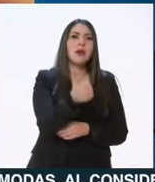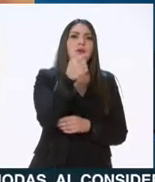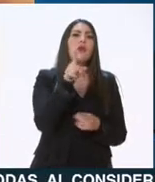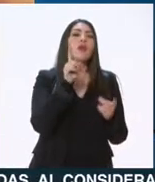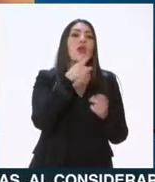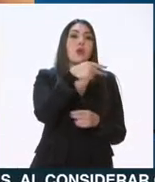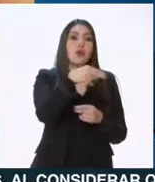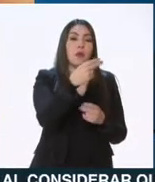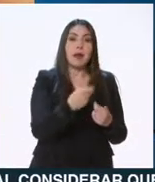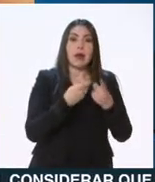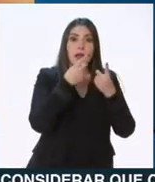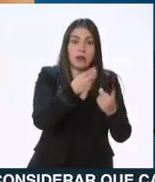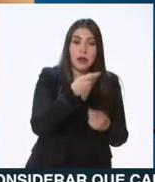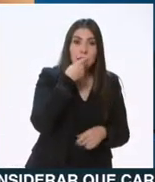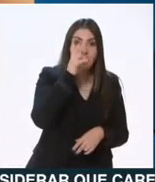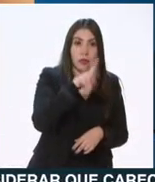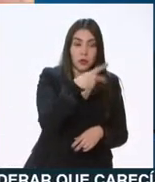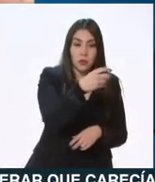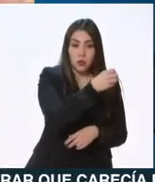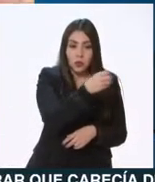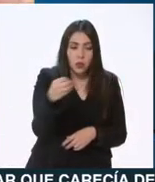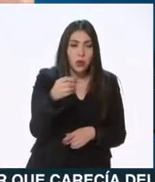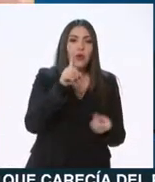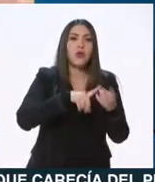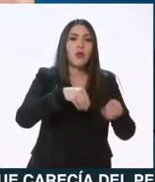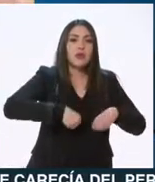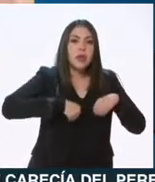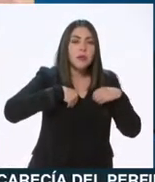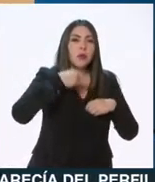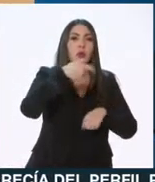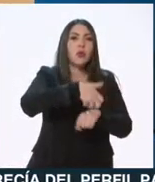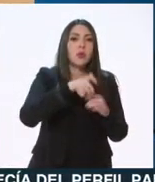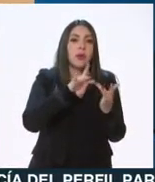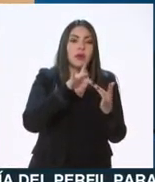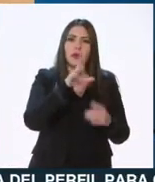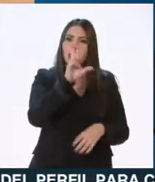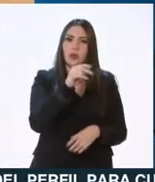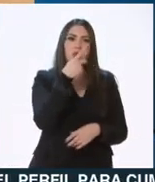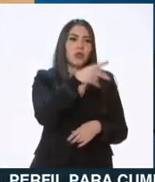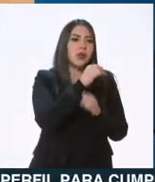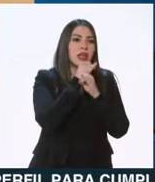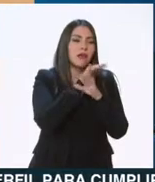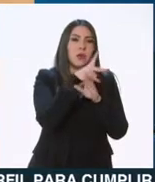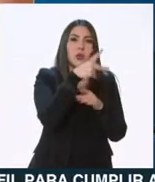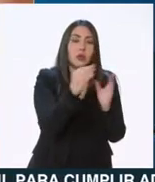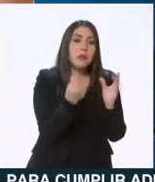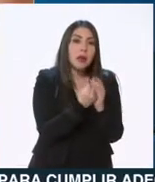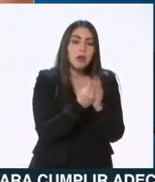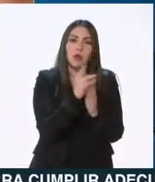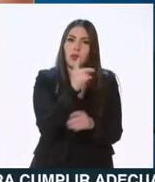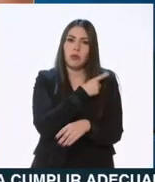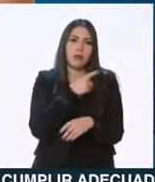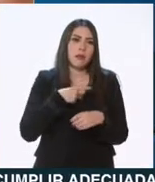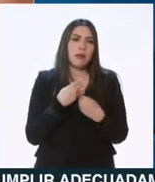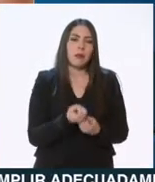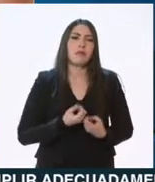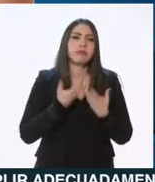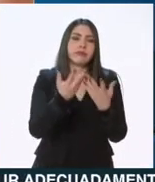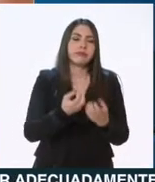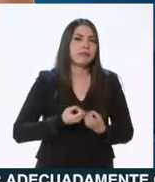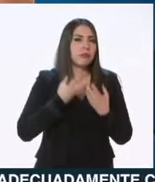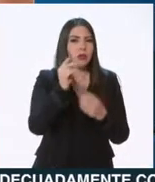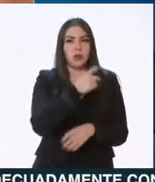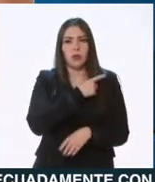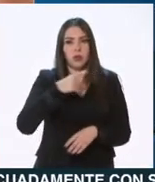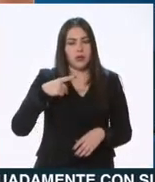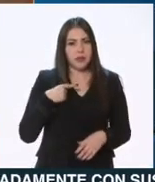tu número telefónico, datos personales. O sea, nadie estaría seguro si nuestros hijos estuvieran dando este tipo de información a cualquier persona a través de la